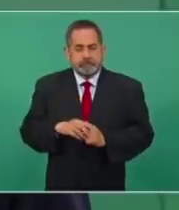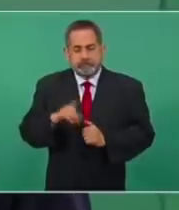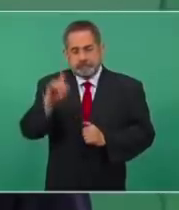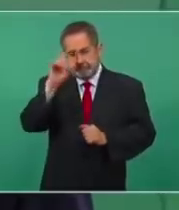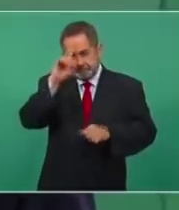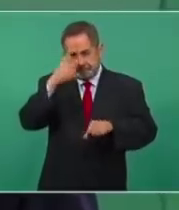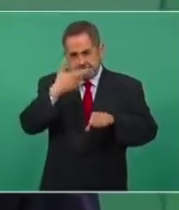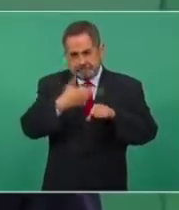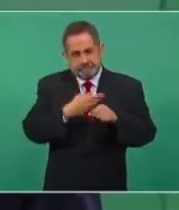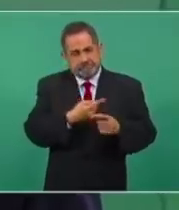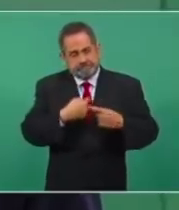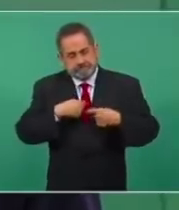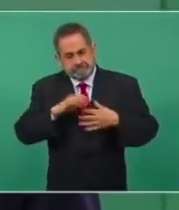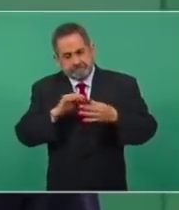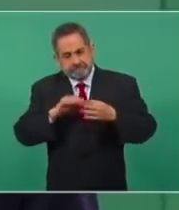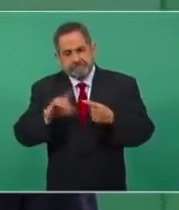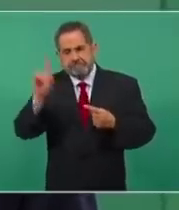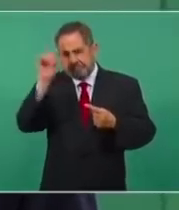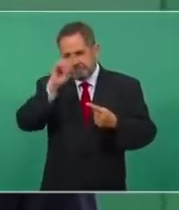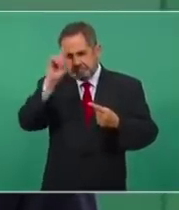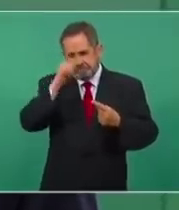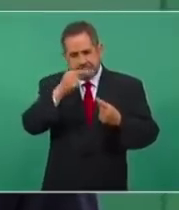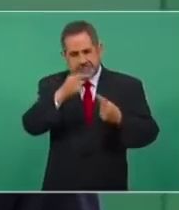consejera, asesora,